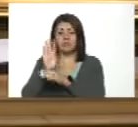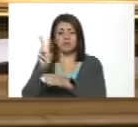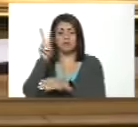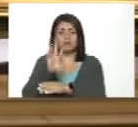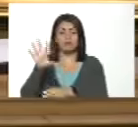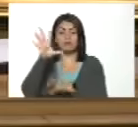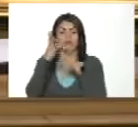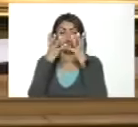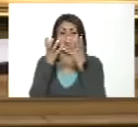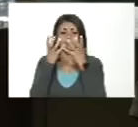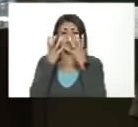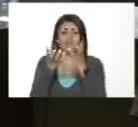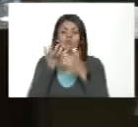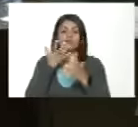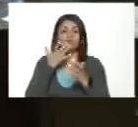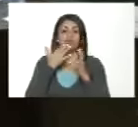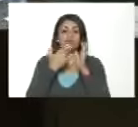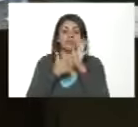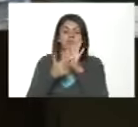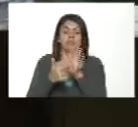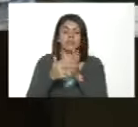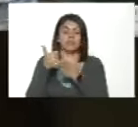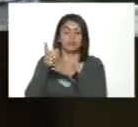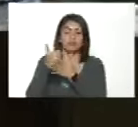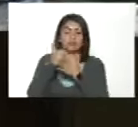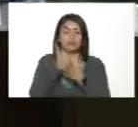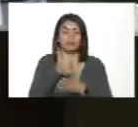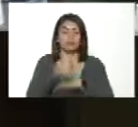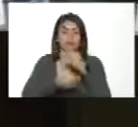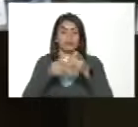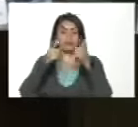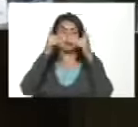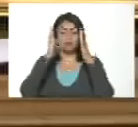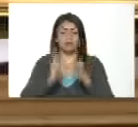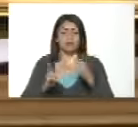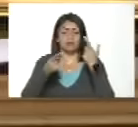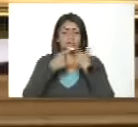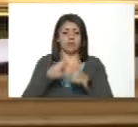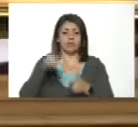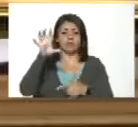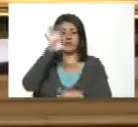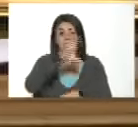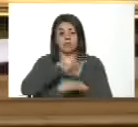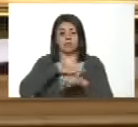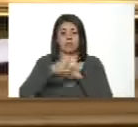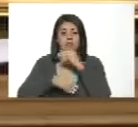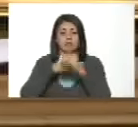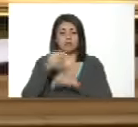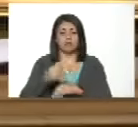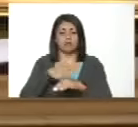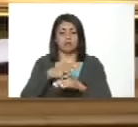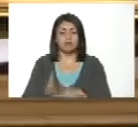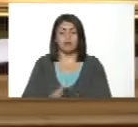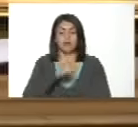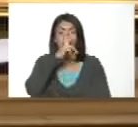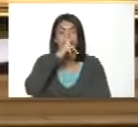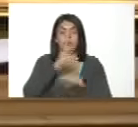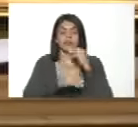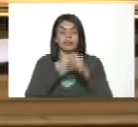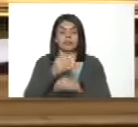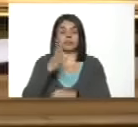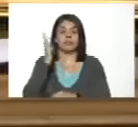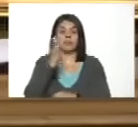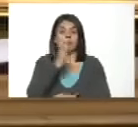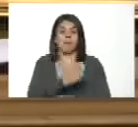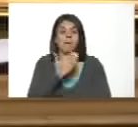Son numerosos los ejemplos donde colaboramos con las autoridades de otros países a los efectos de que crímenes horrendos sean